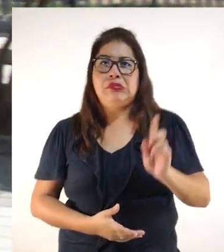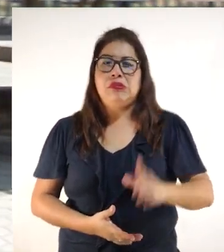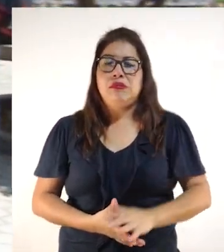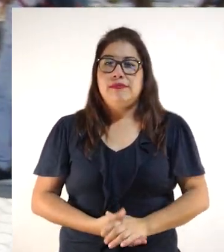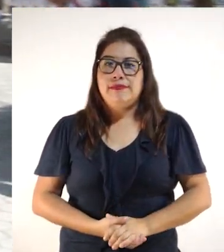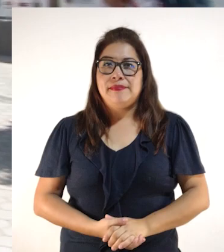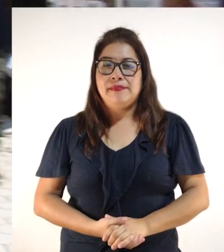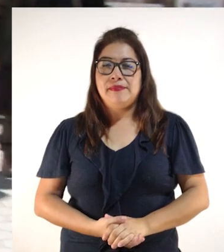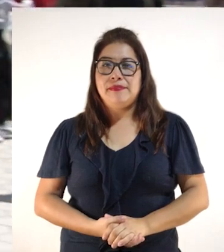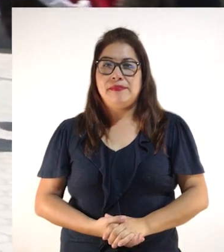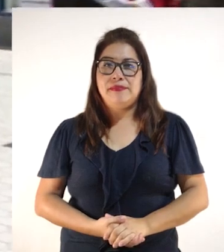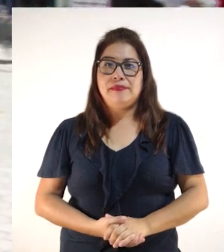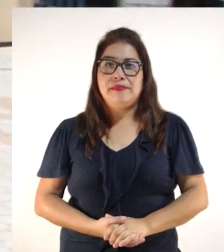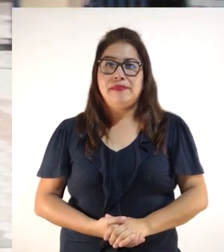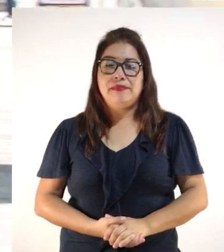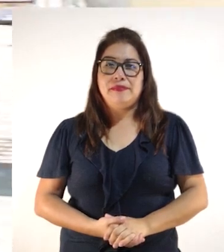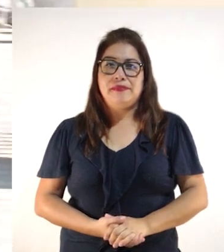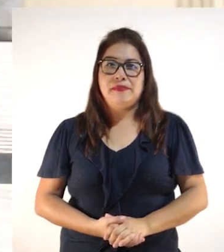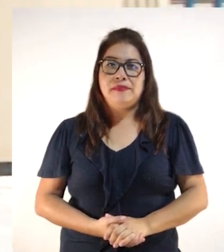No.